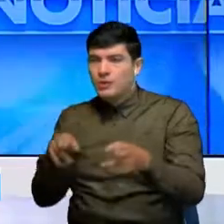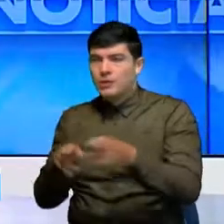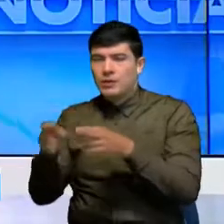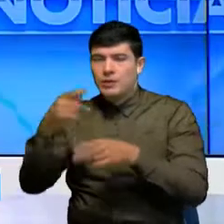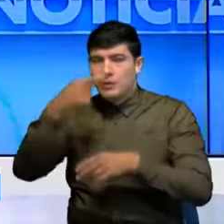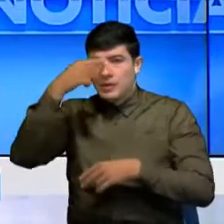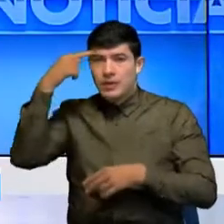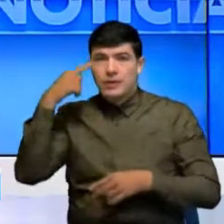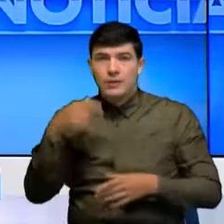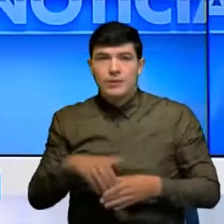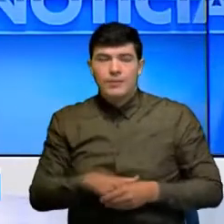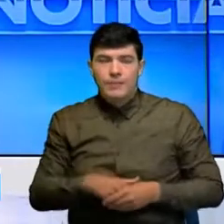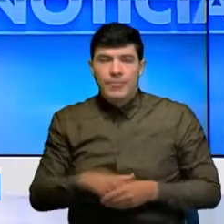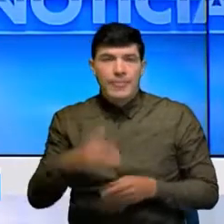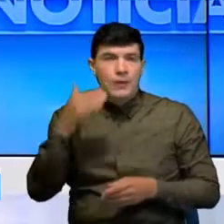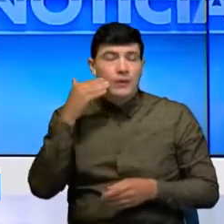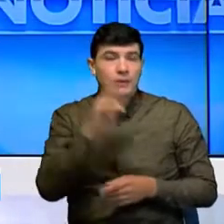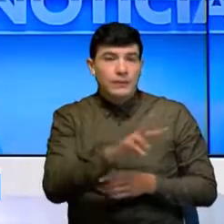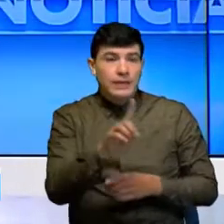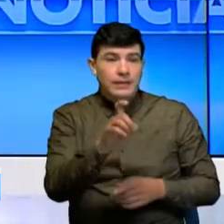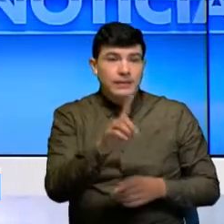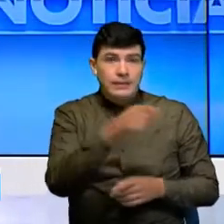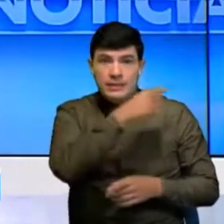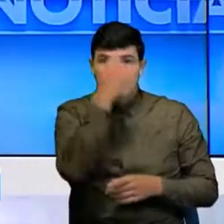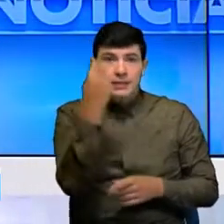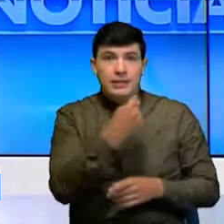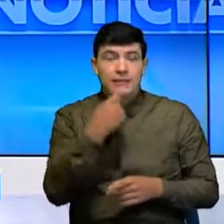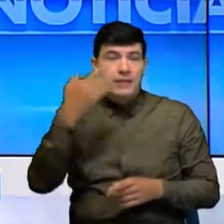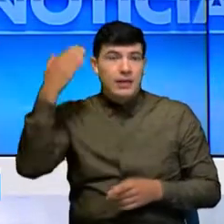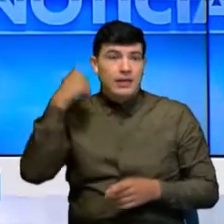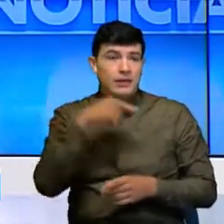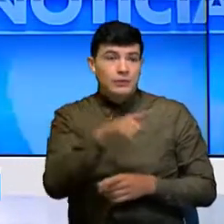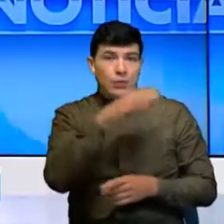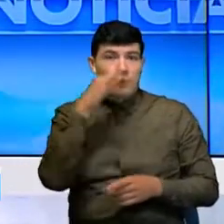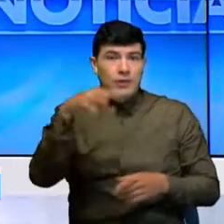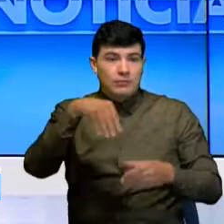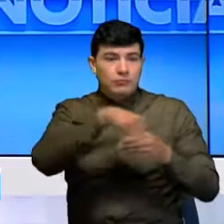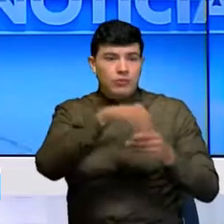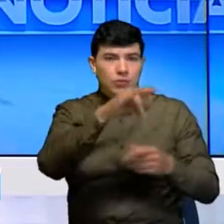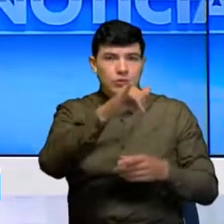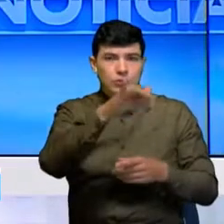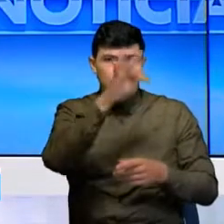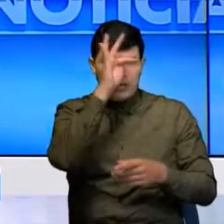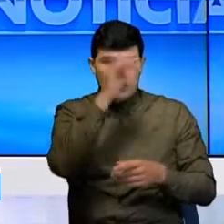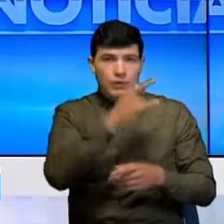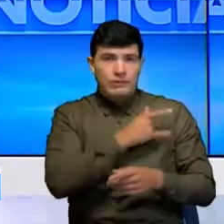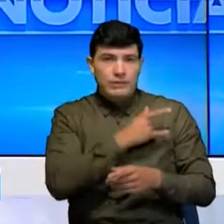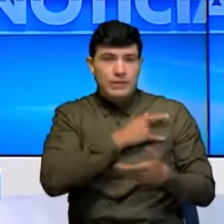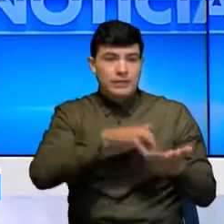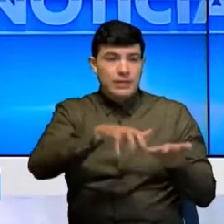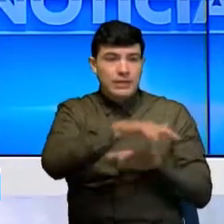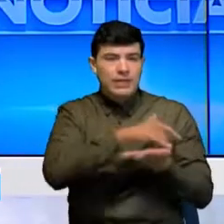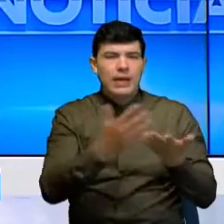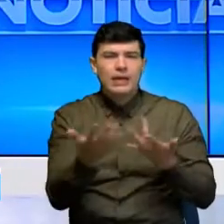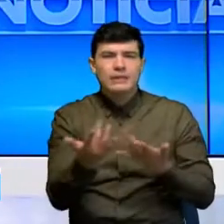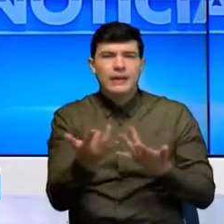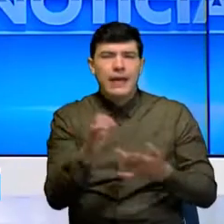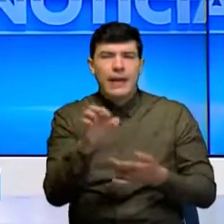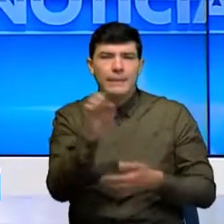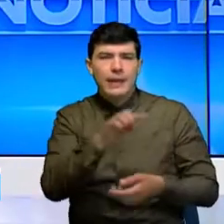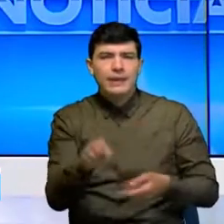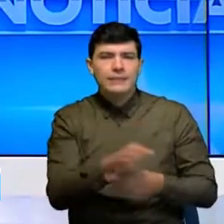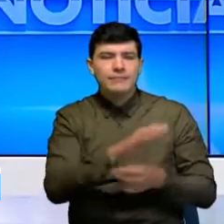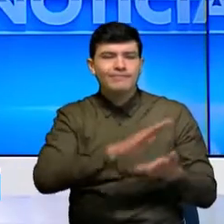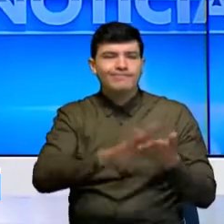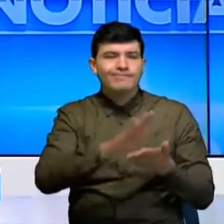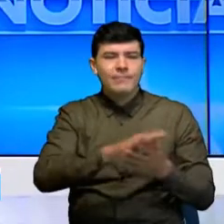y desde el 26 de septiembre un hombre se encuentra en el hospital universitario de santander a la espera de que su jefe se autorice la remisión a un